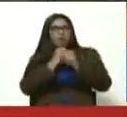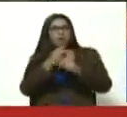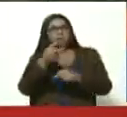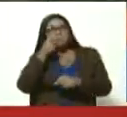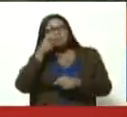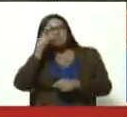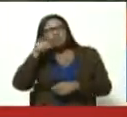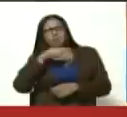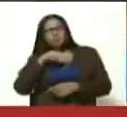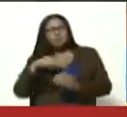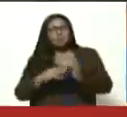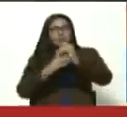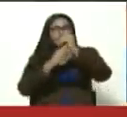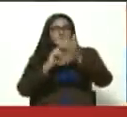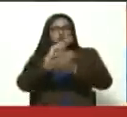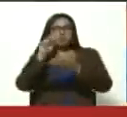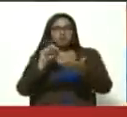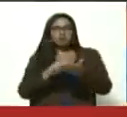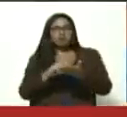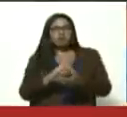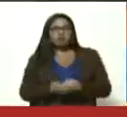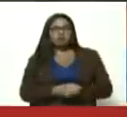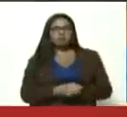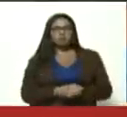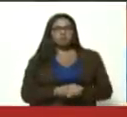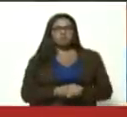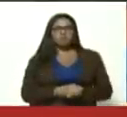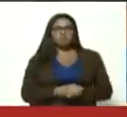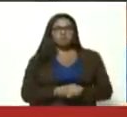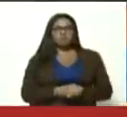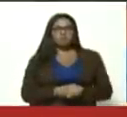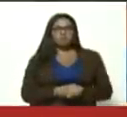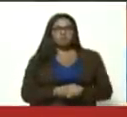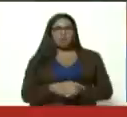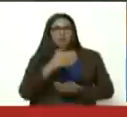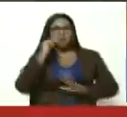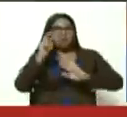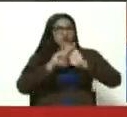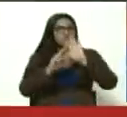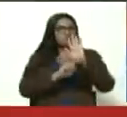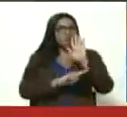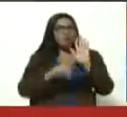que tiene la dirección nacional una instrucción